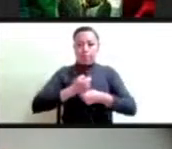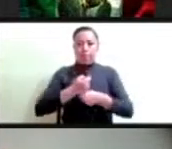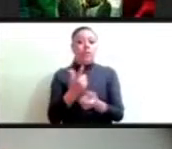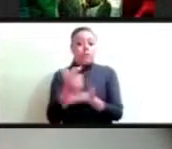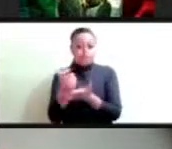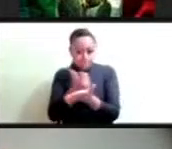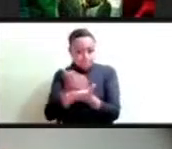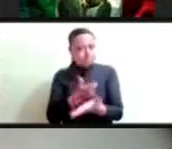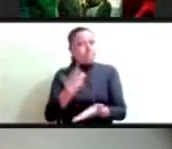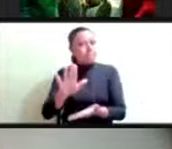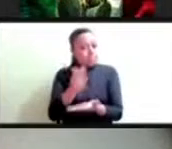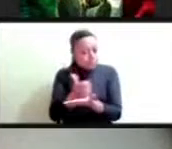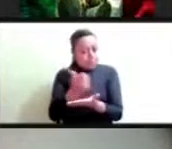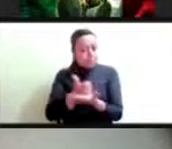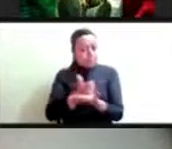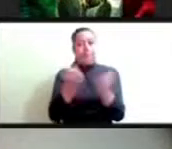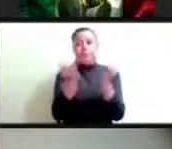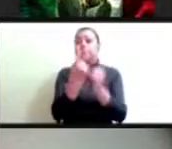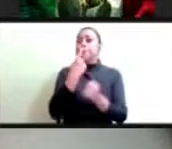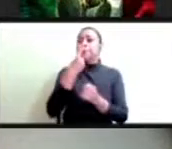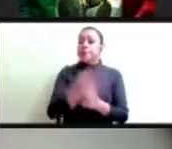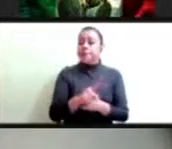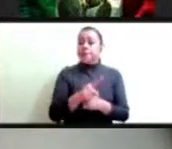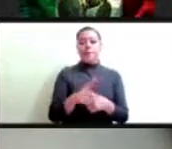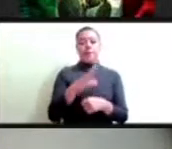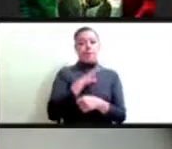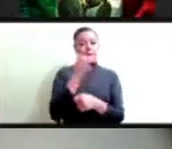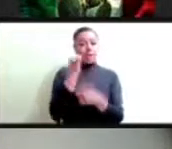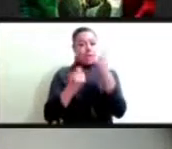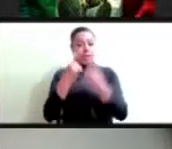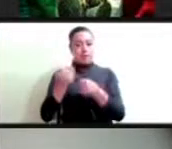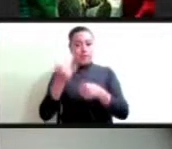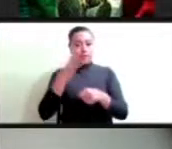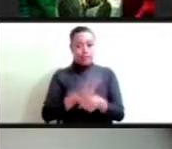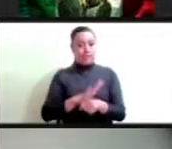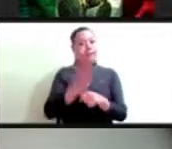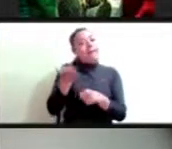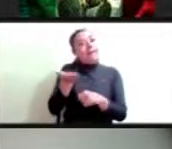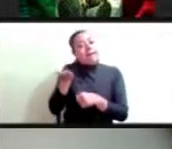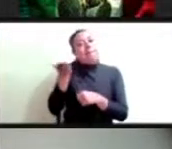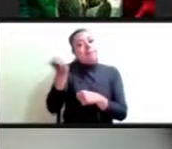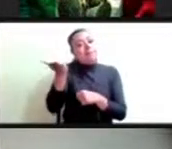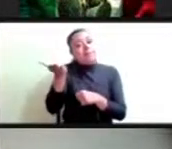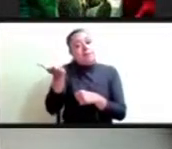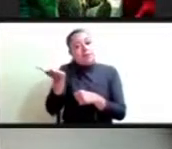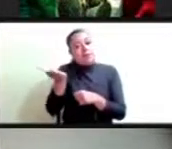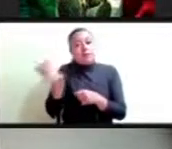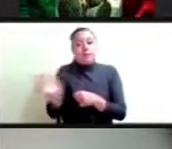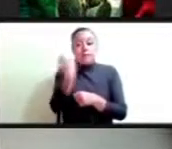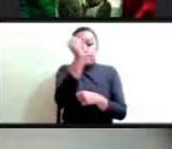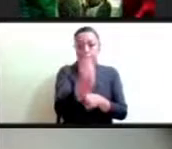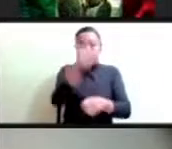Además de denunciar que llevan varias administraciones solicitando la instalación de cámaras